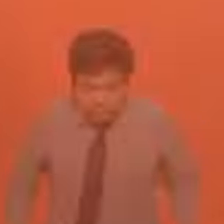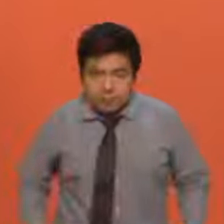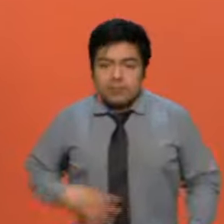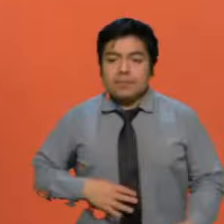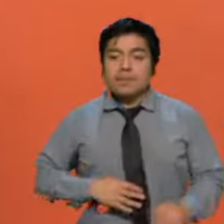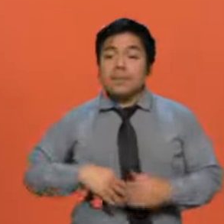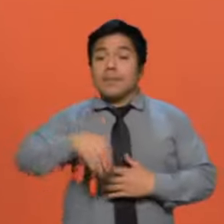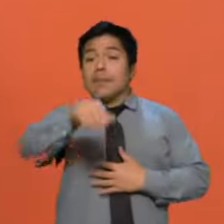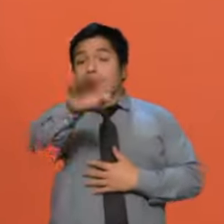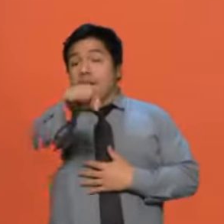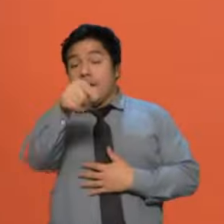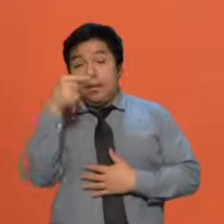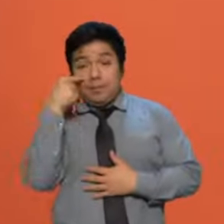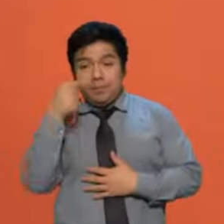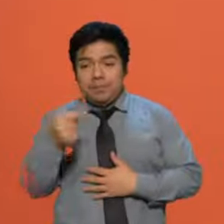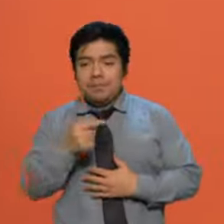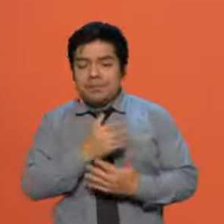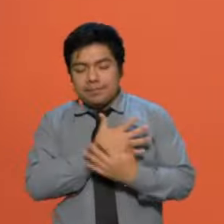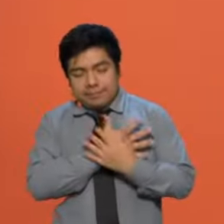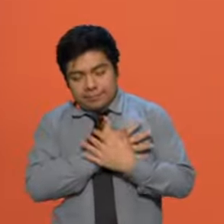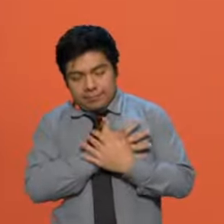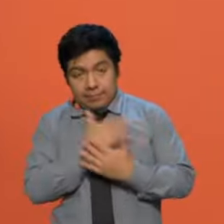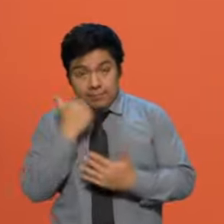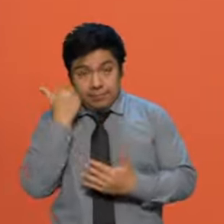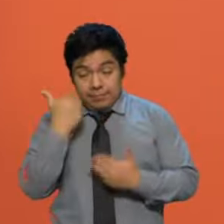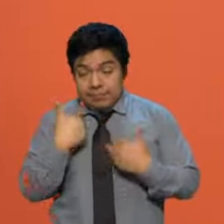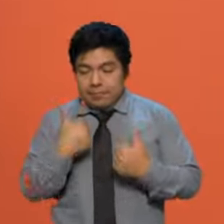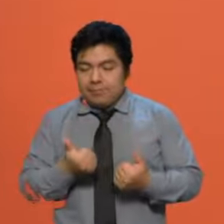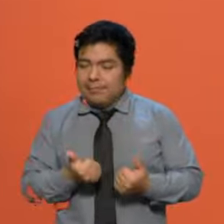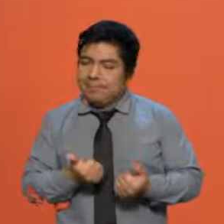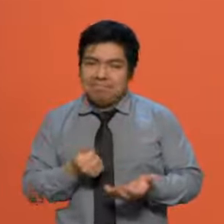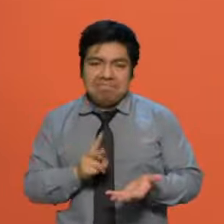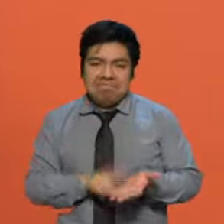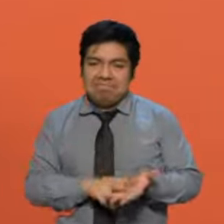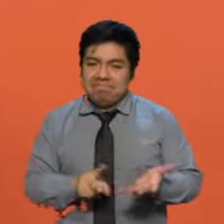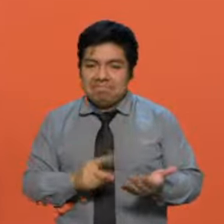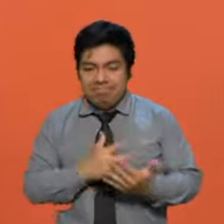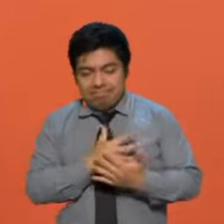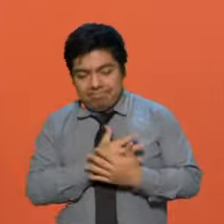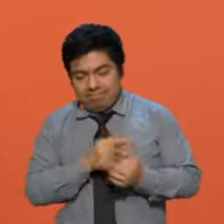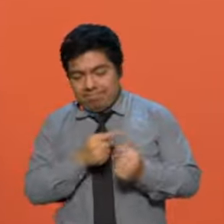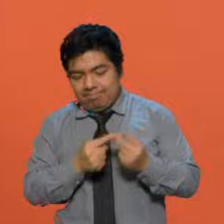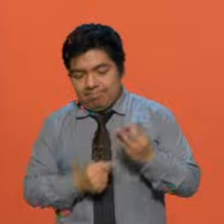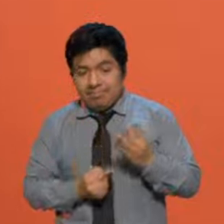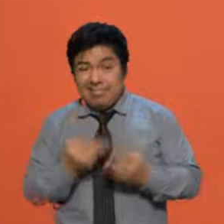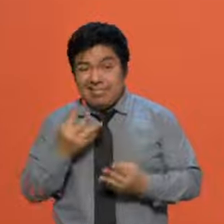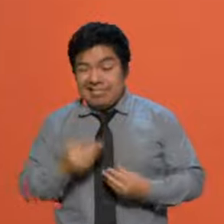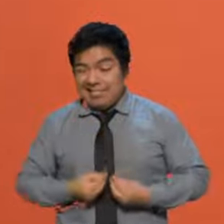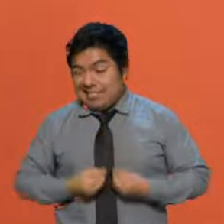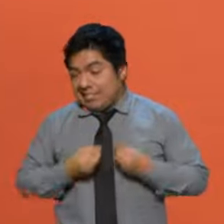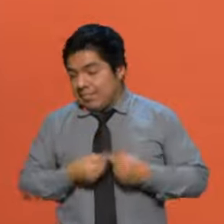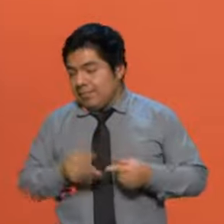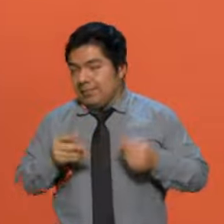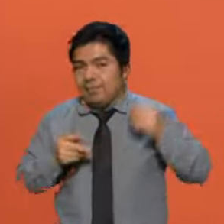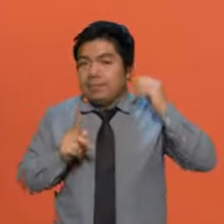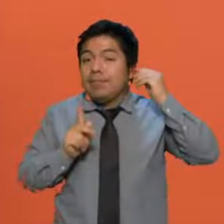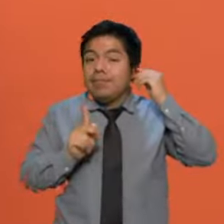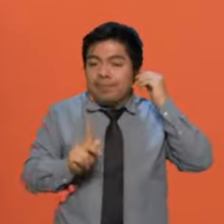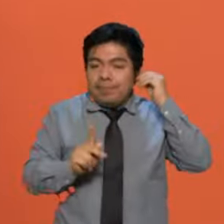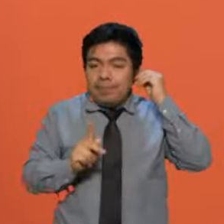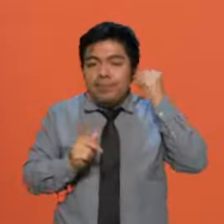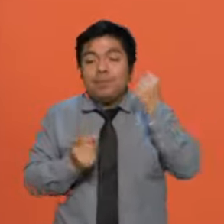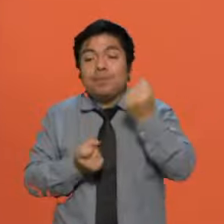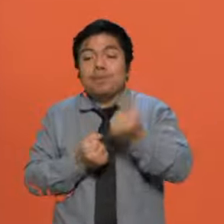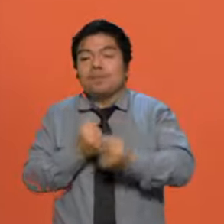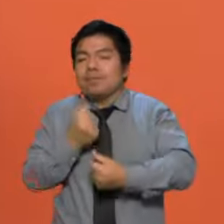Oiga, usted, si quiere entender el amor, no, pues ya valió, porque para entender el amor se necesitan cuatro vidas, pero puede encontrar